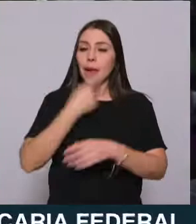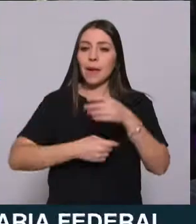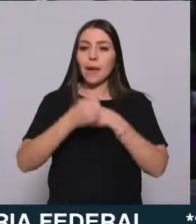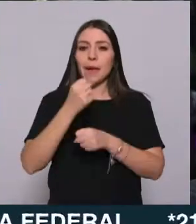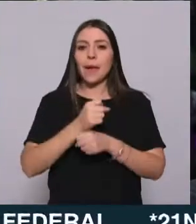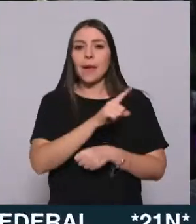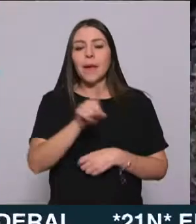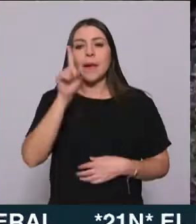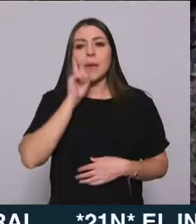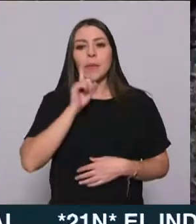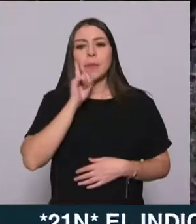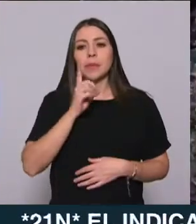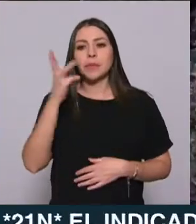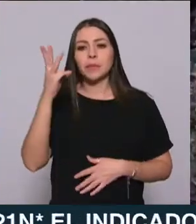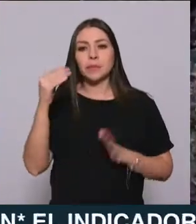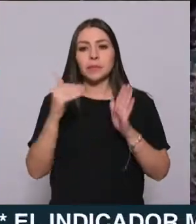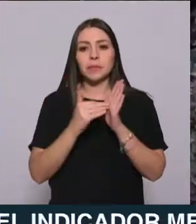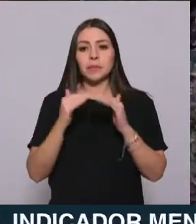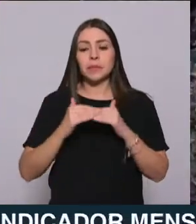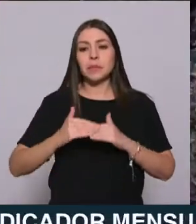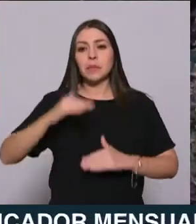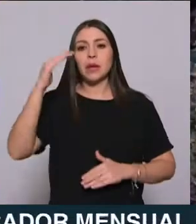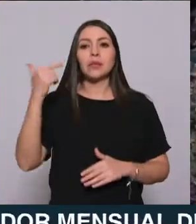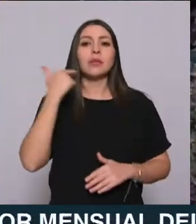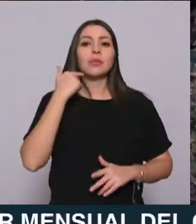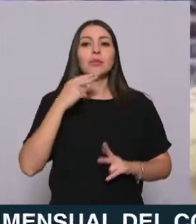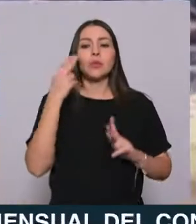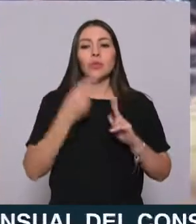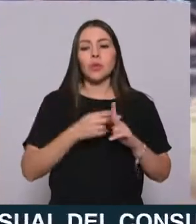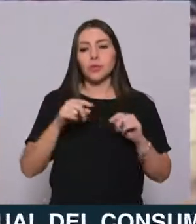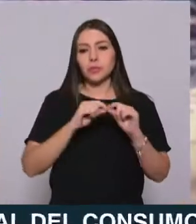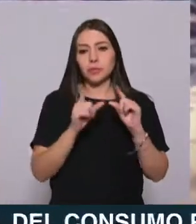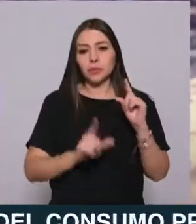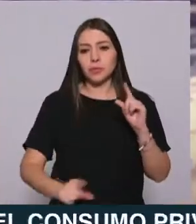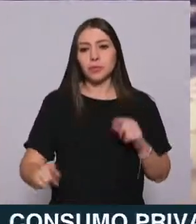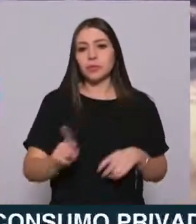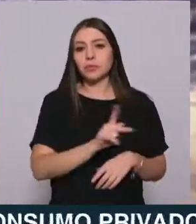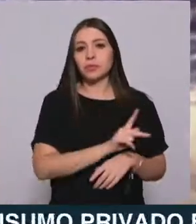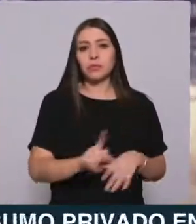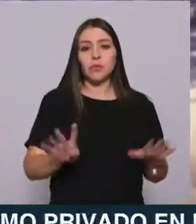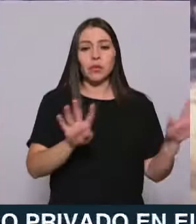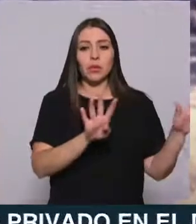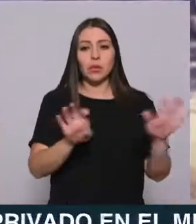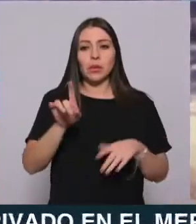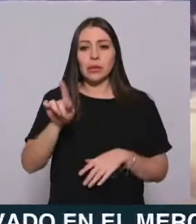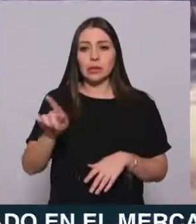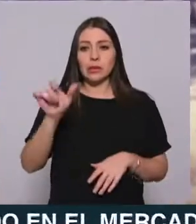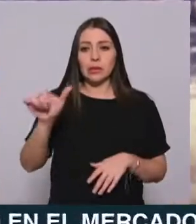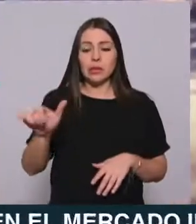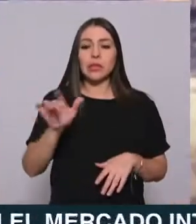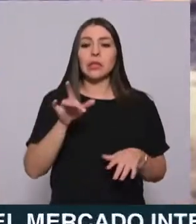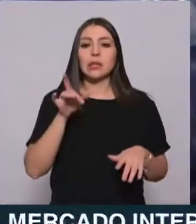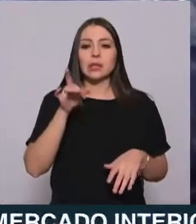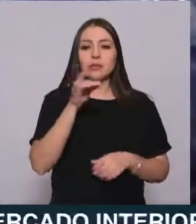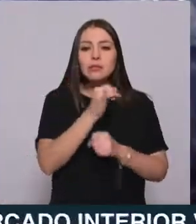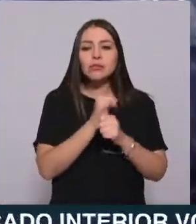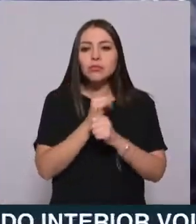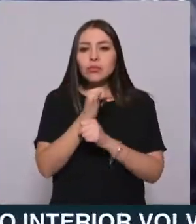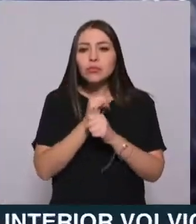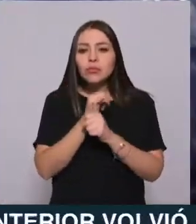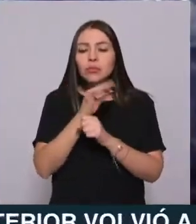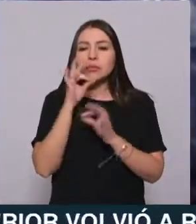3,000 mujeres fueron asesinadas en el país. De esta cifra, solo 976 fueron investigados como